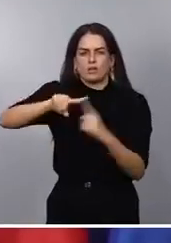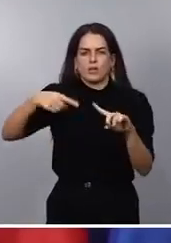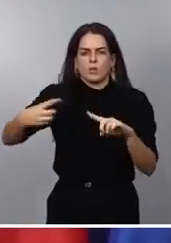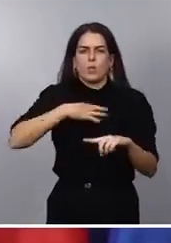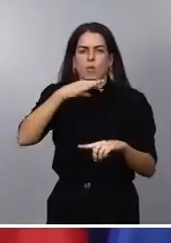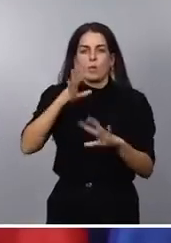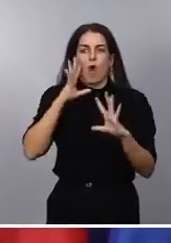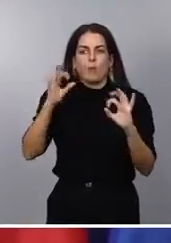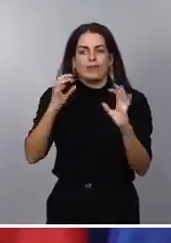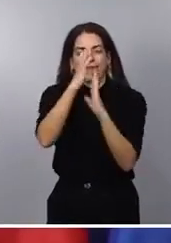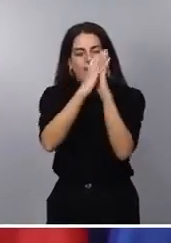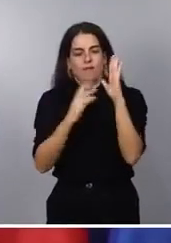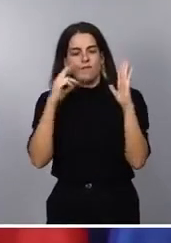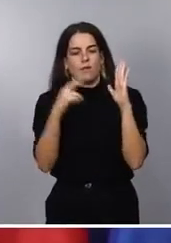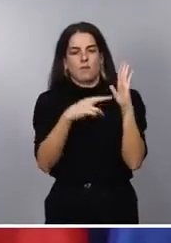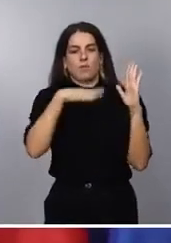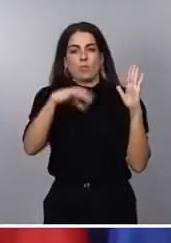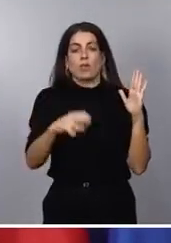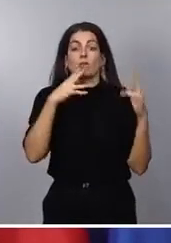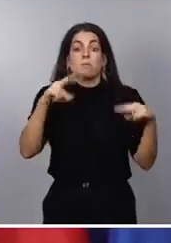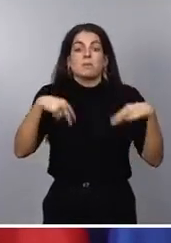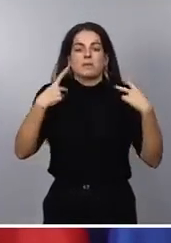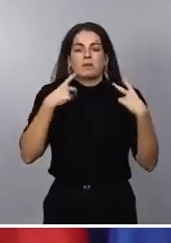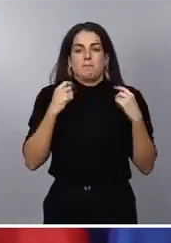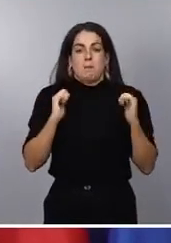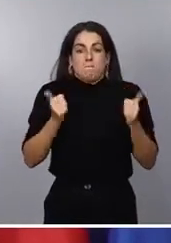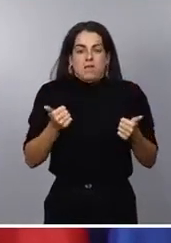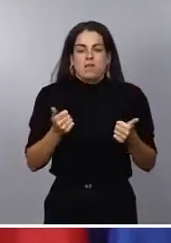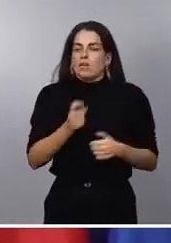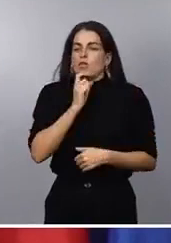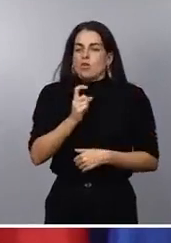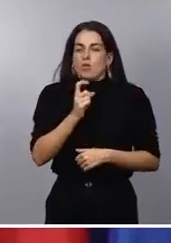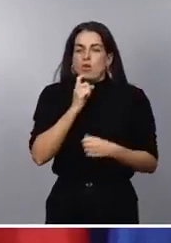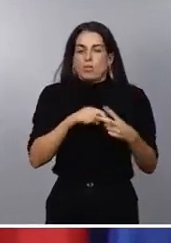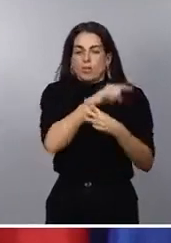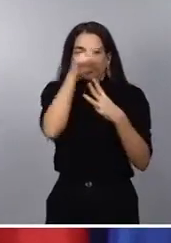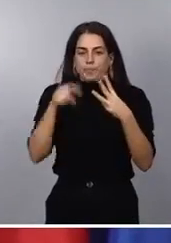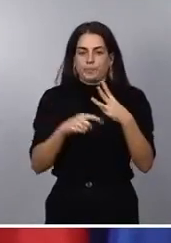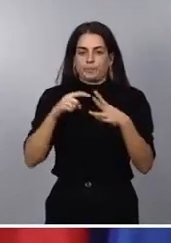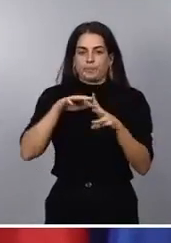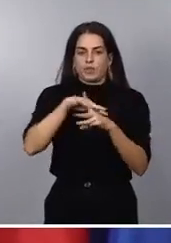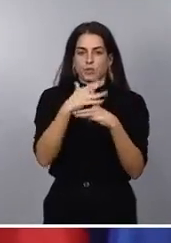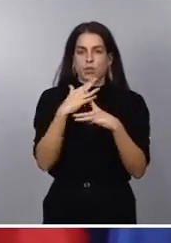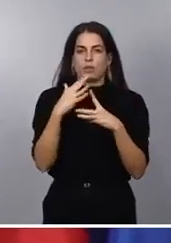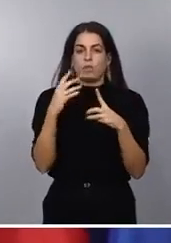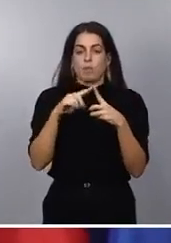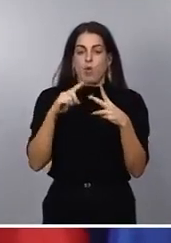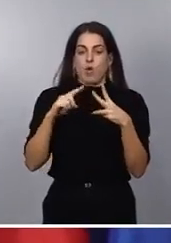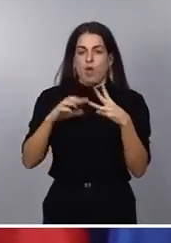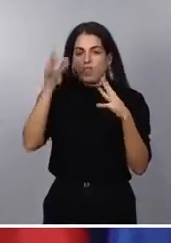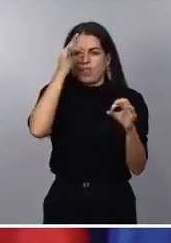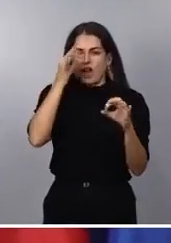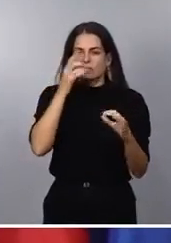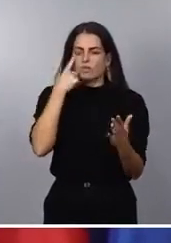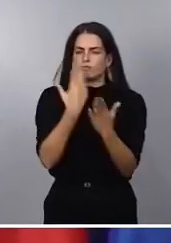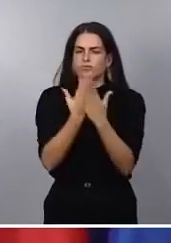Me van a permitir que comece esta intervención facendo mención a estes tres hechos, estes tres datos que constatan a recuperación